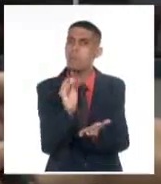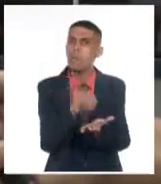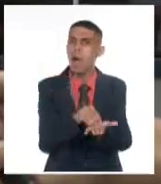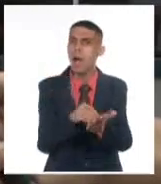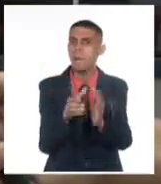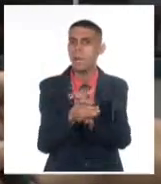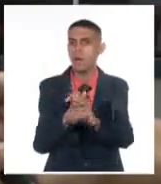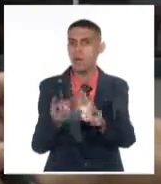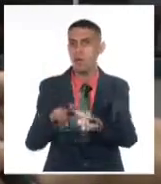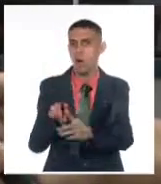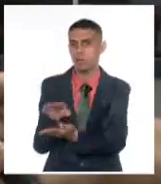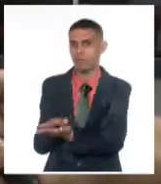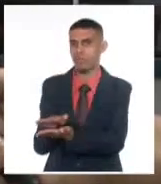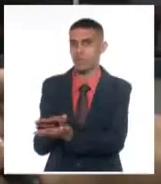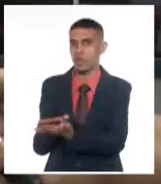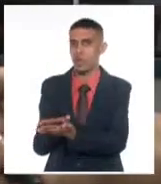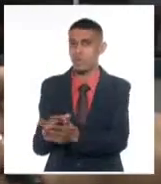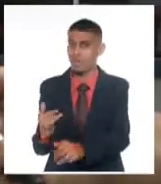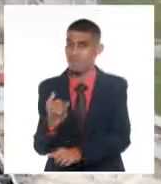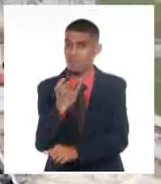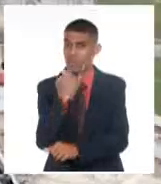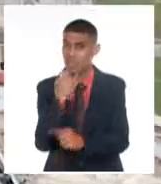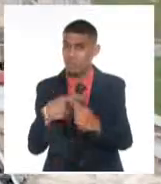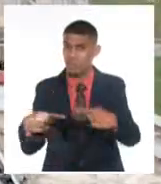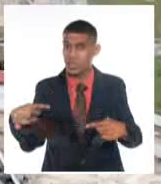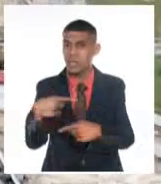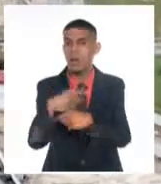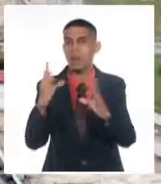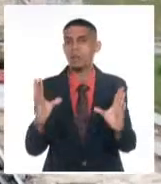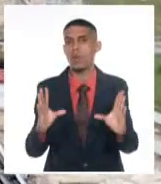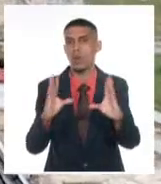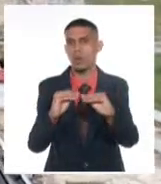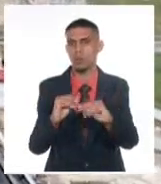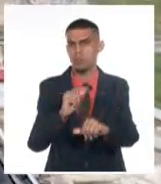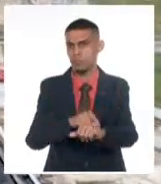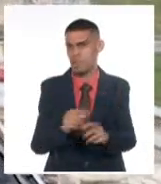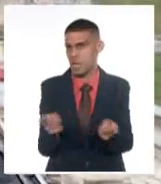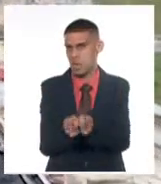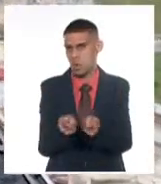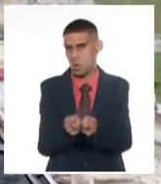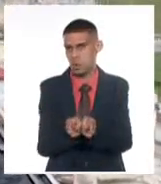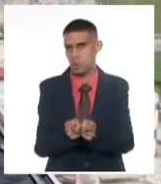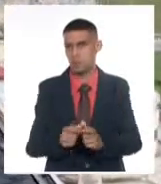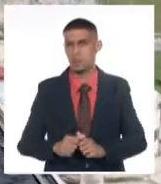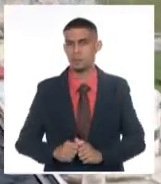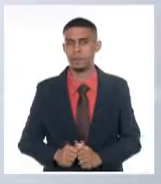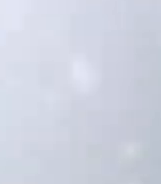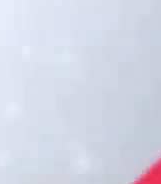afectación solamente se concentre en la hora de máxima demanda y realmente por un corto periodo de tiempo.